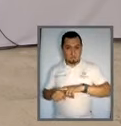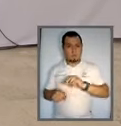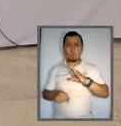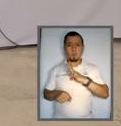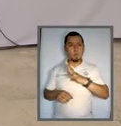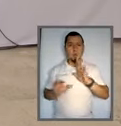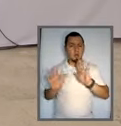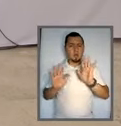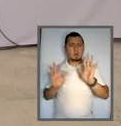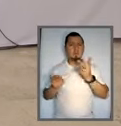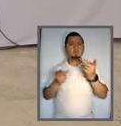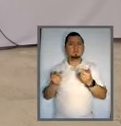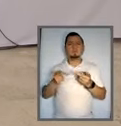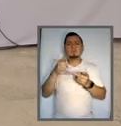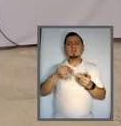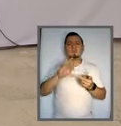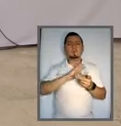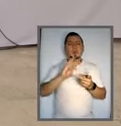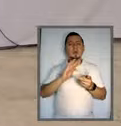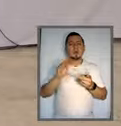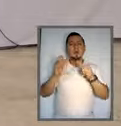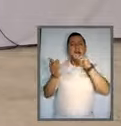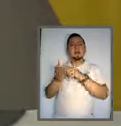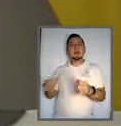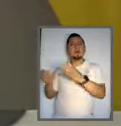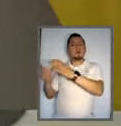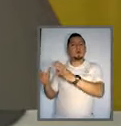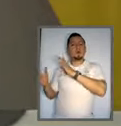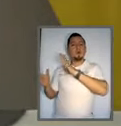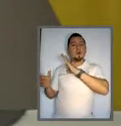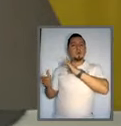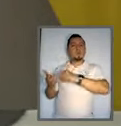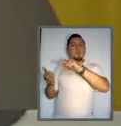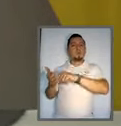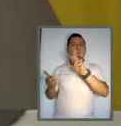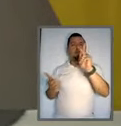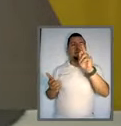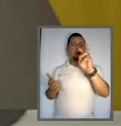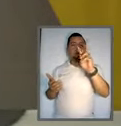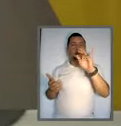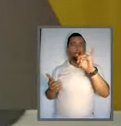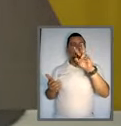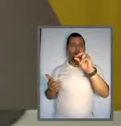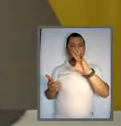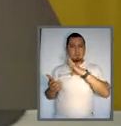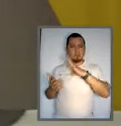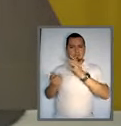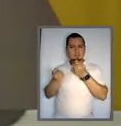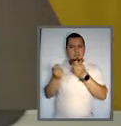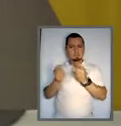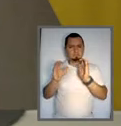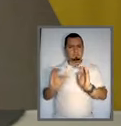hay casos, salvo los que hay en el preventivo, y está controlado y